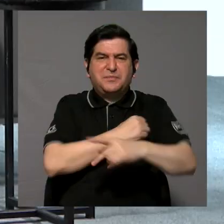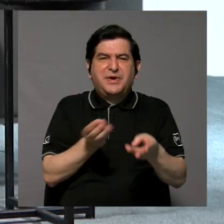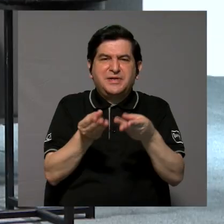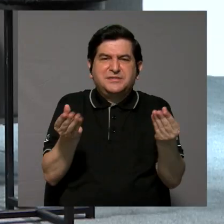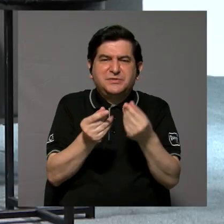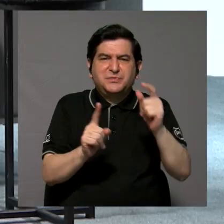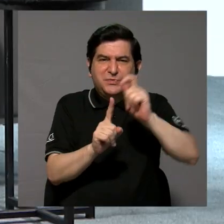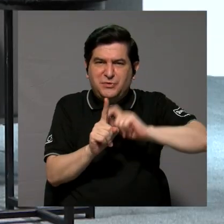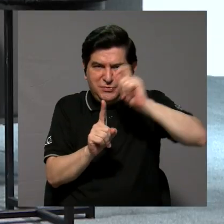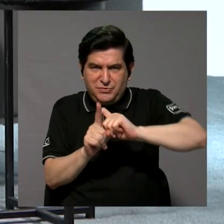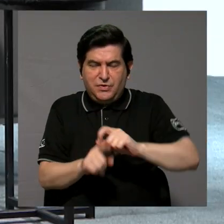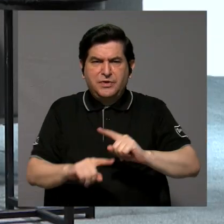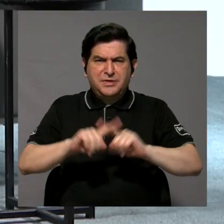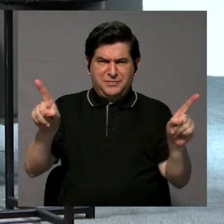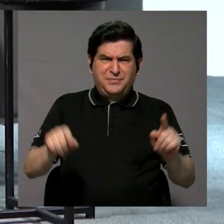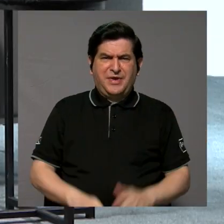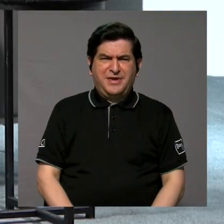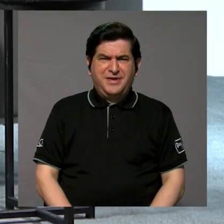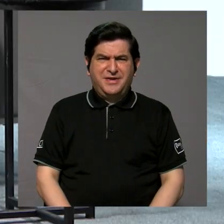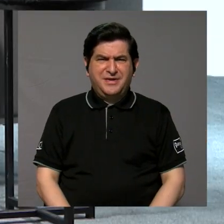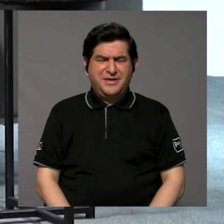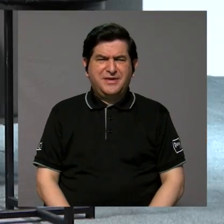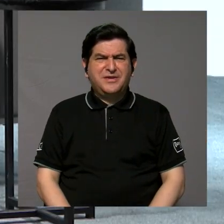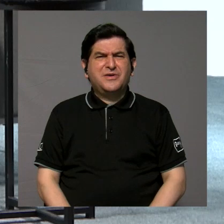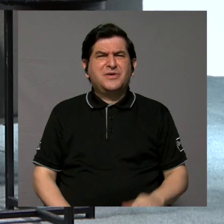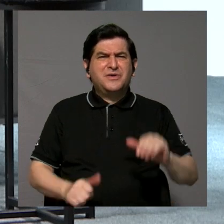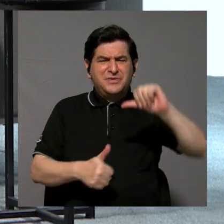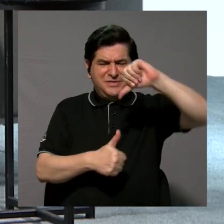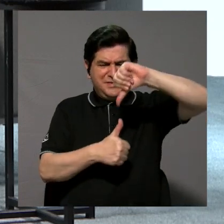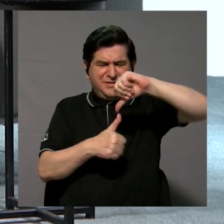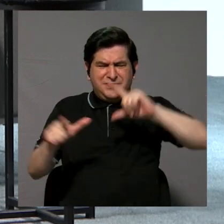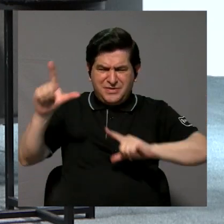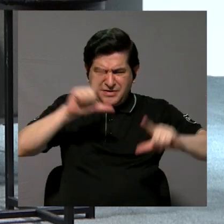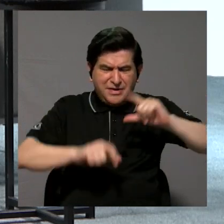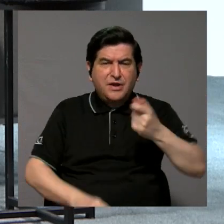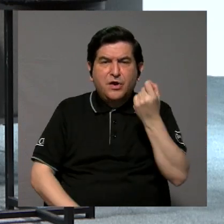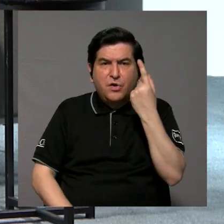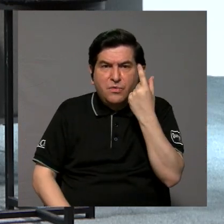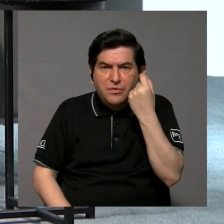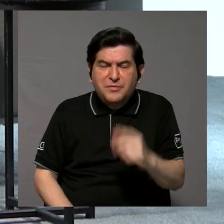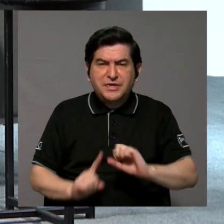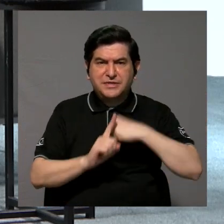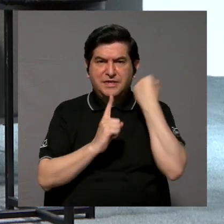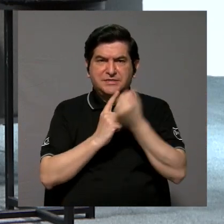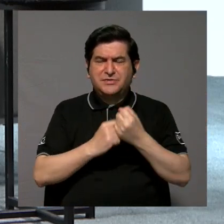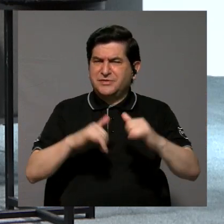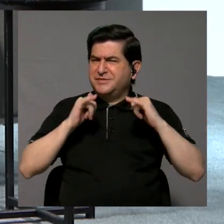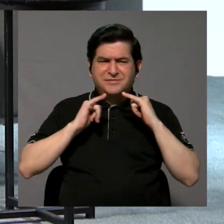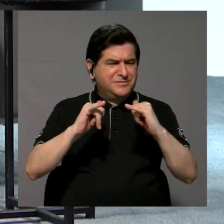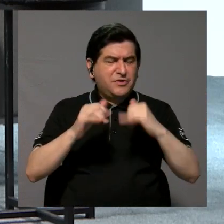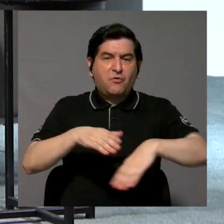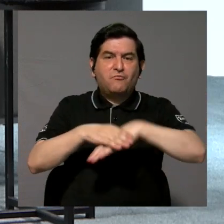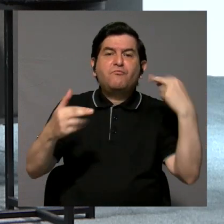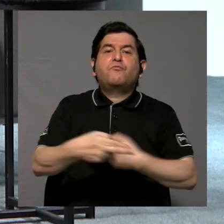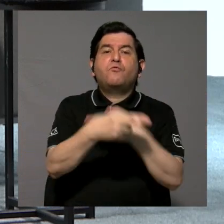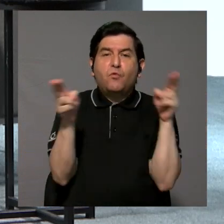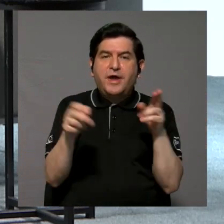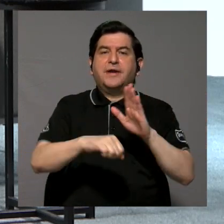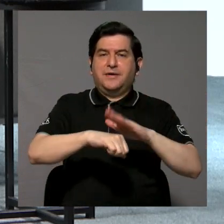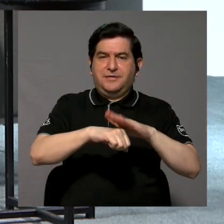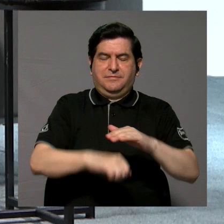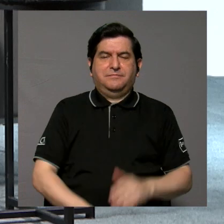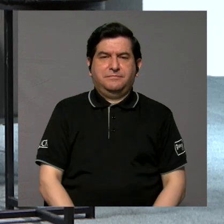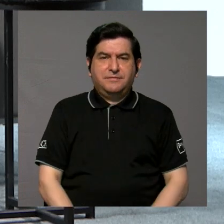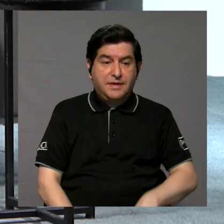queríamos pensar por qué Centroamérica sigue siendo como un laboratorio para entender mucho de lo que sucede en la desigualdad fuera de la región. Y